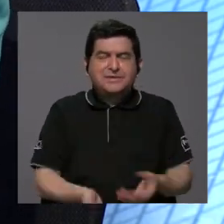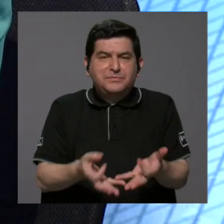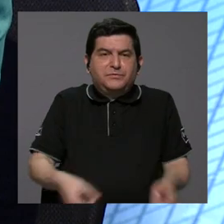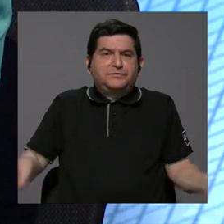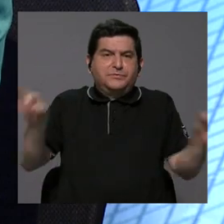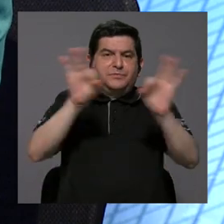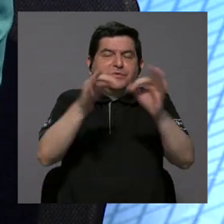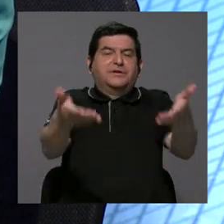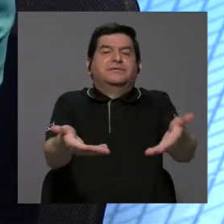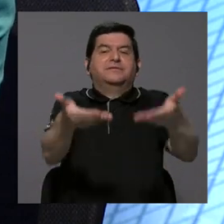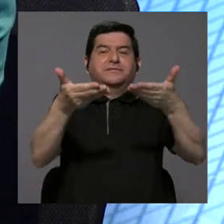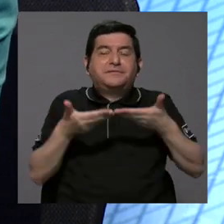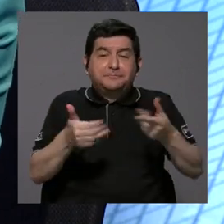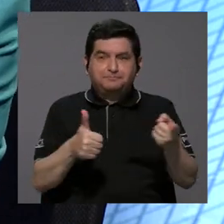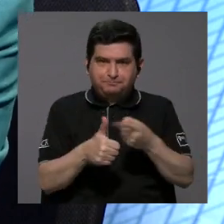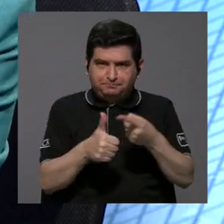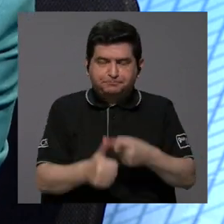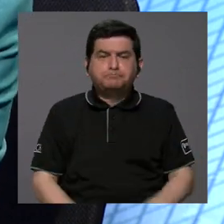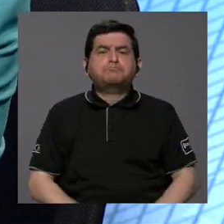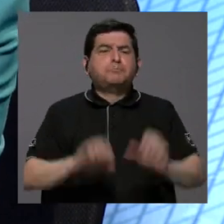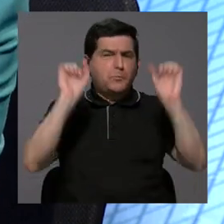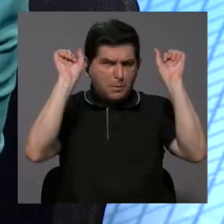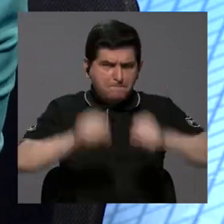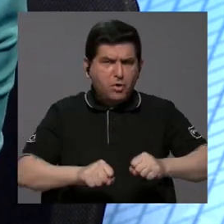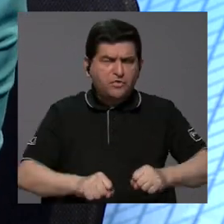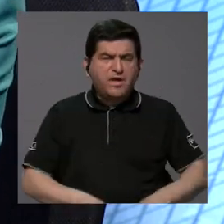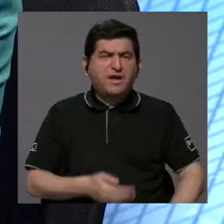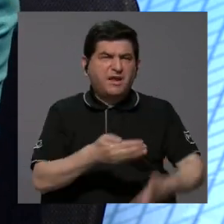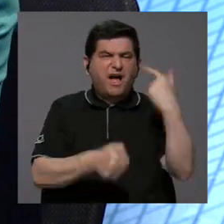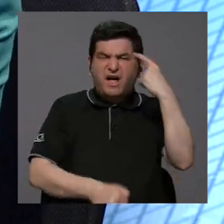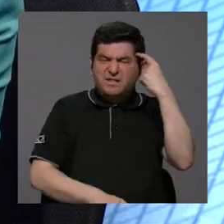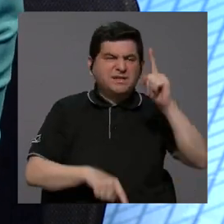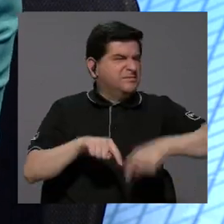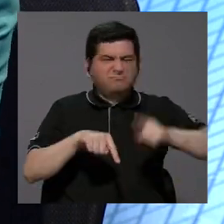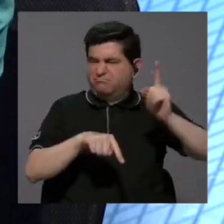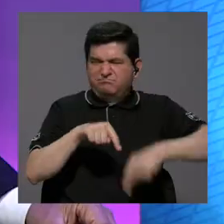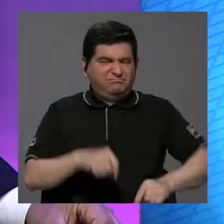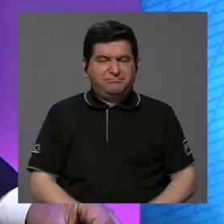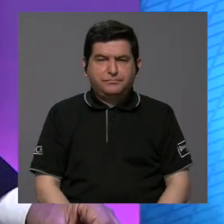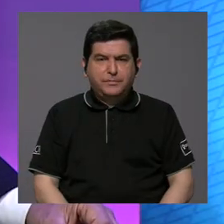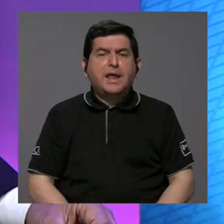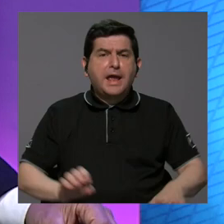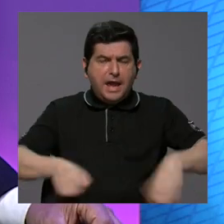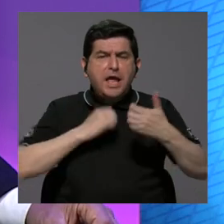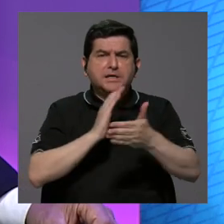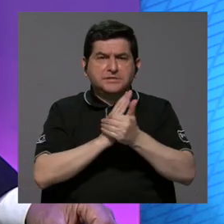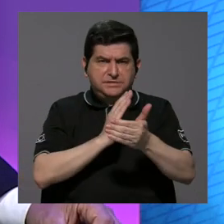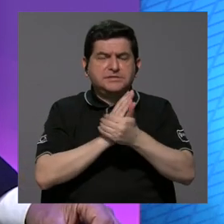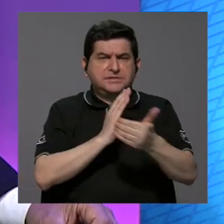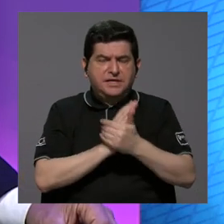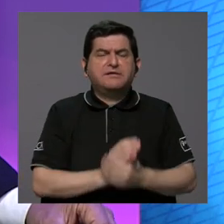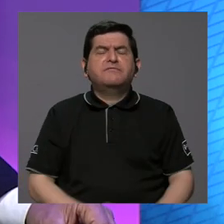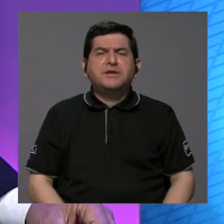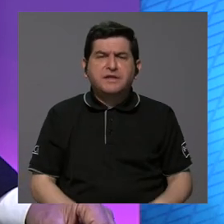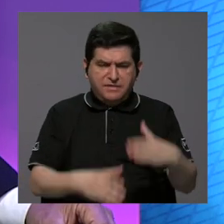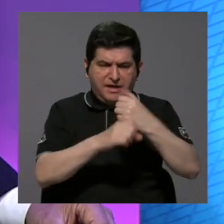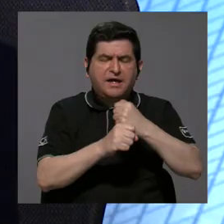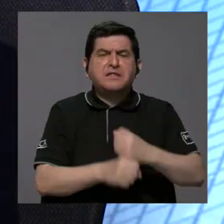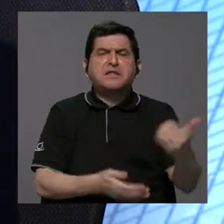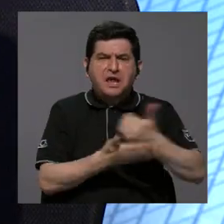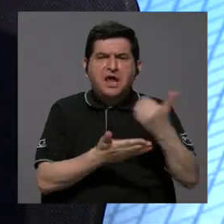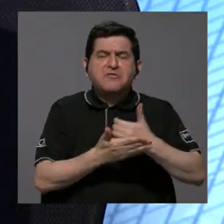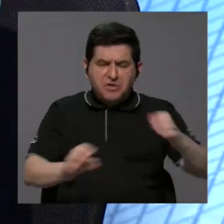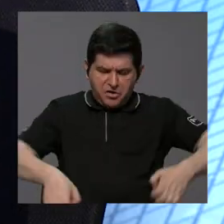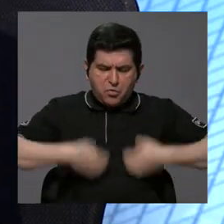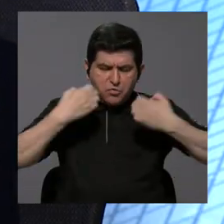nos han dejado verdad primero que sí se puede cuando muchas veces se pensó que no se podía que sí existe el talento para hacer lo que sí existe los recursos